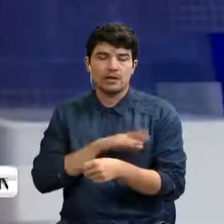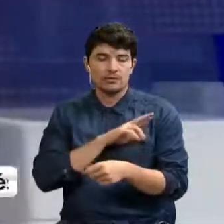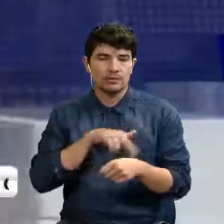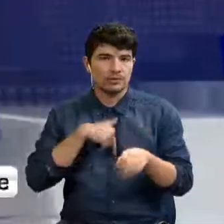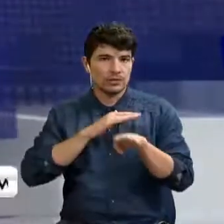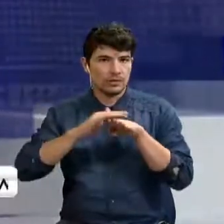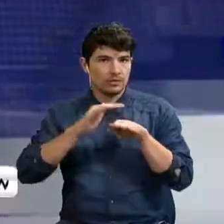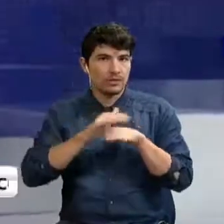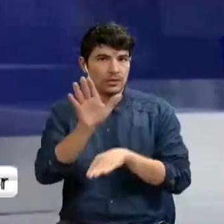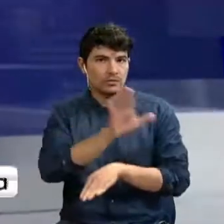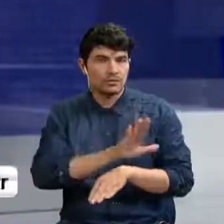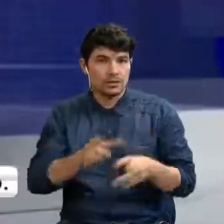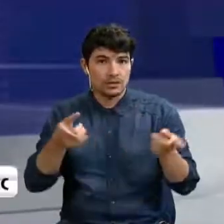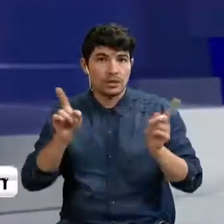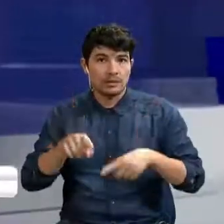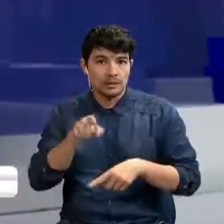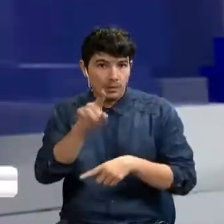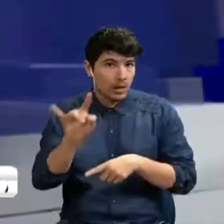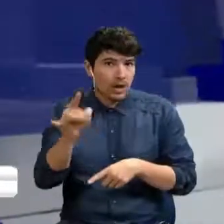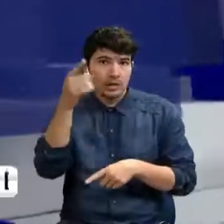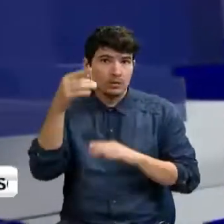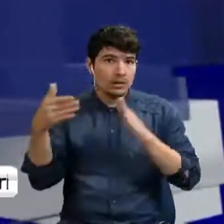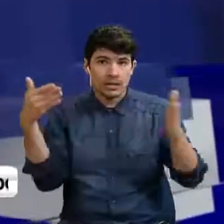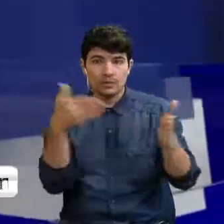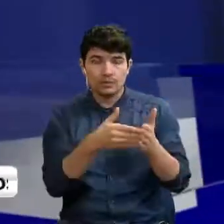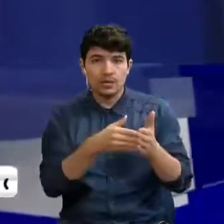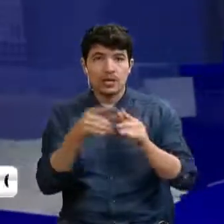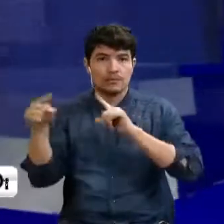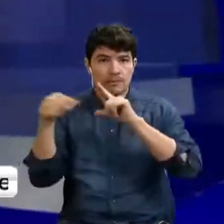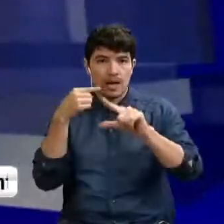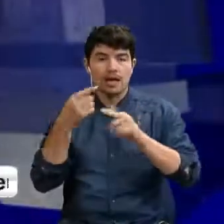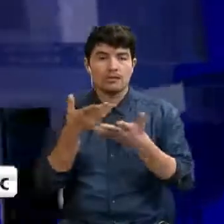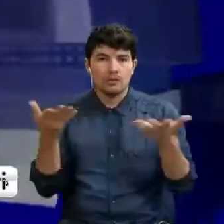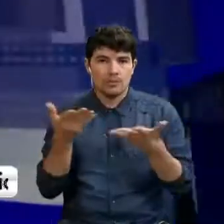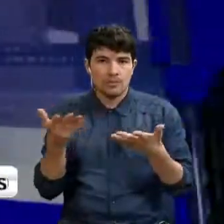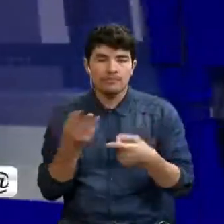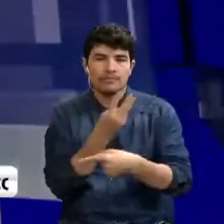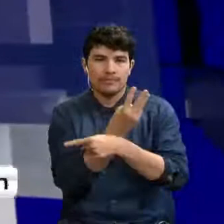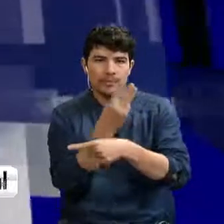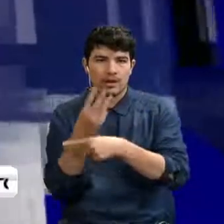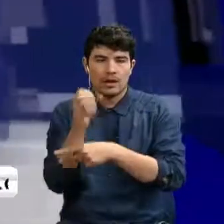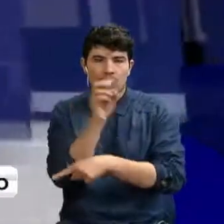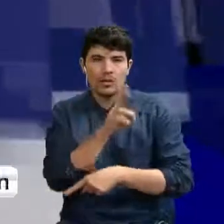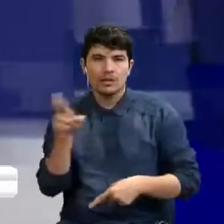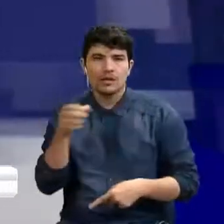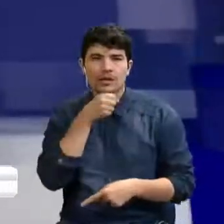todos ustedes para que nos envíen también sus denuncias, sus imágenes, a través de nuestro correo